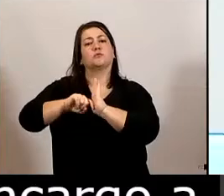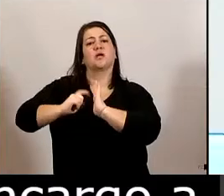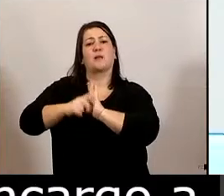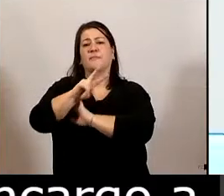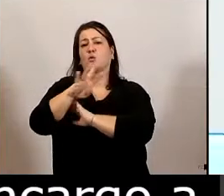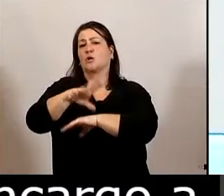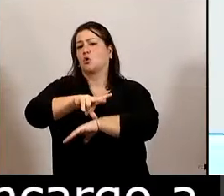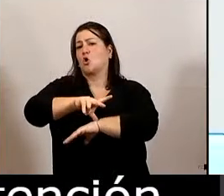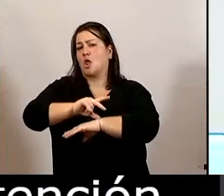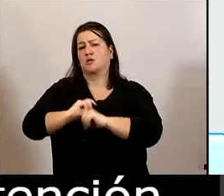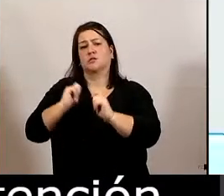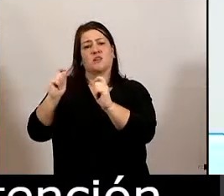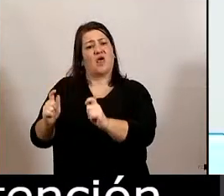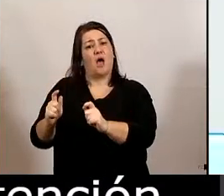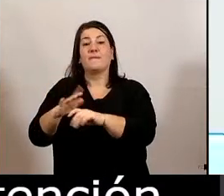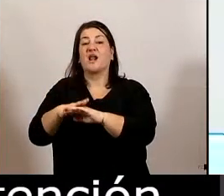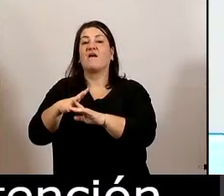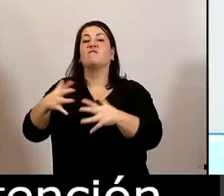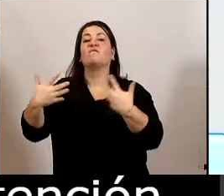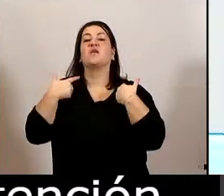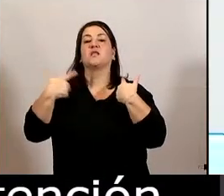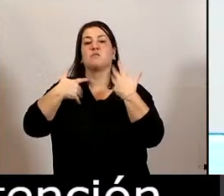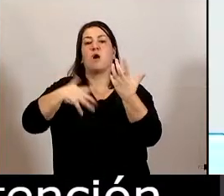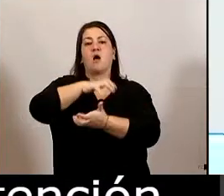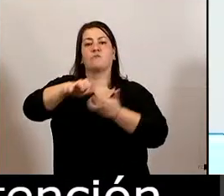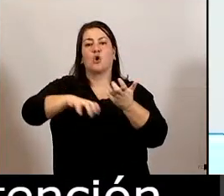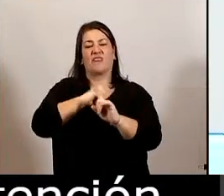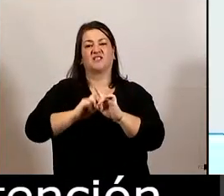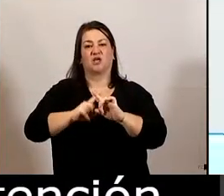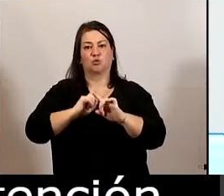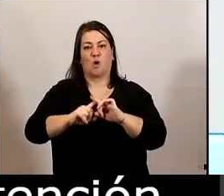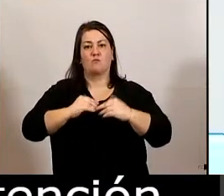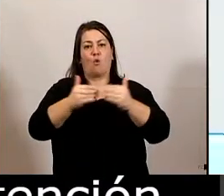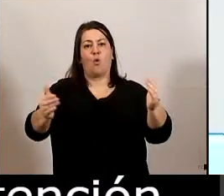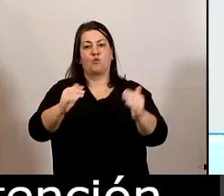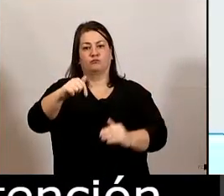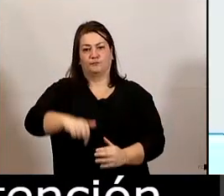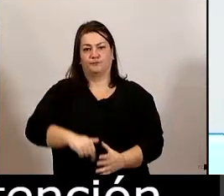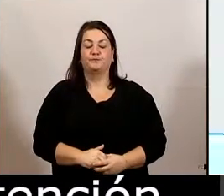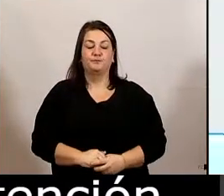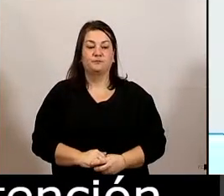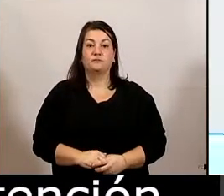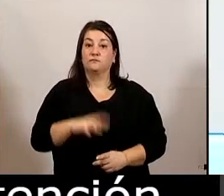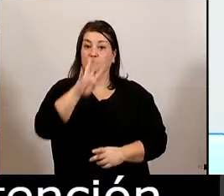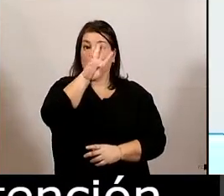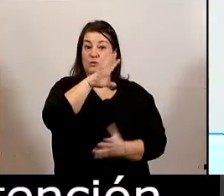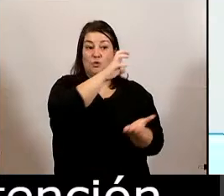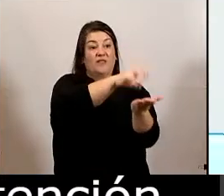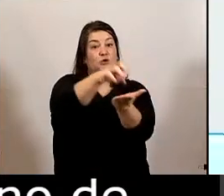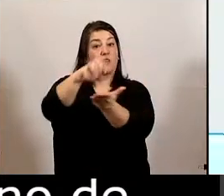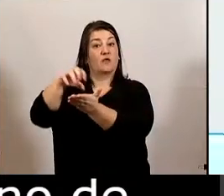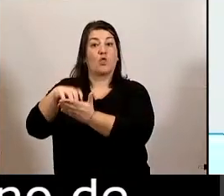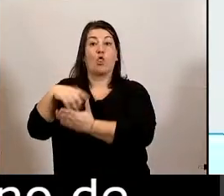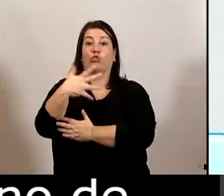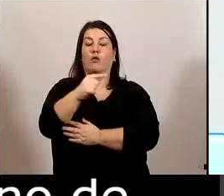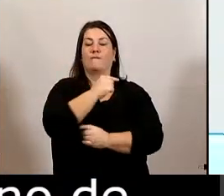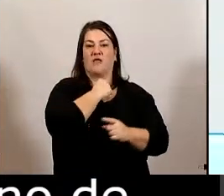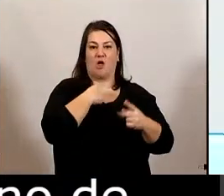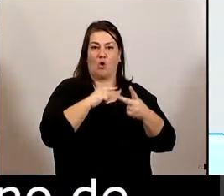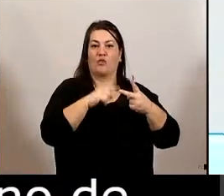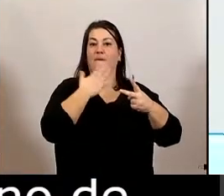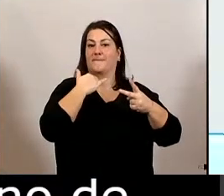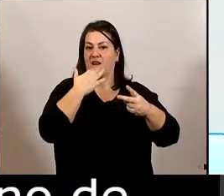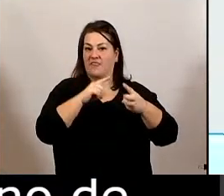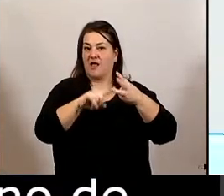24 horas a víctimas de violencia sexual. Cada uno de los 4 centros que se ubicarán en Badajoz,